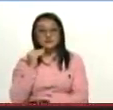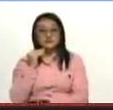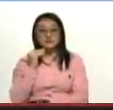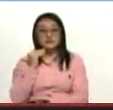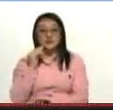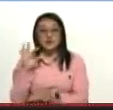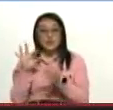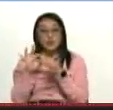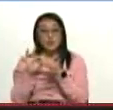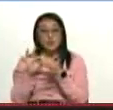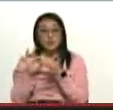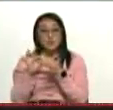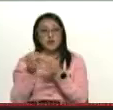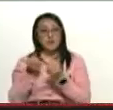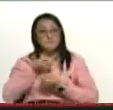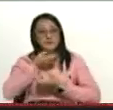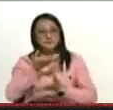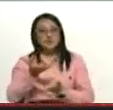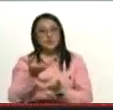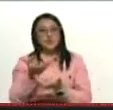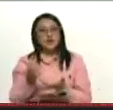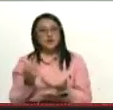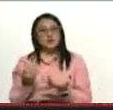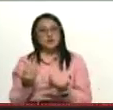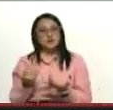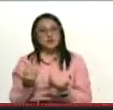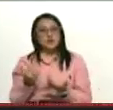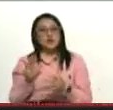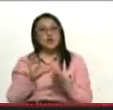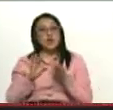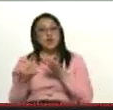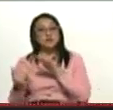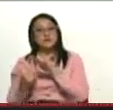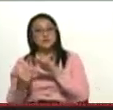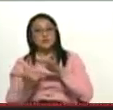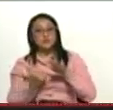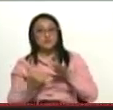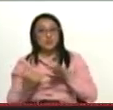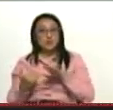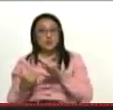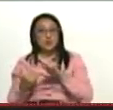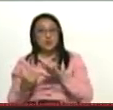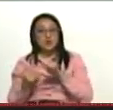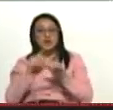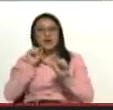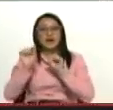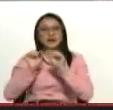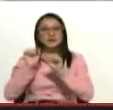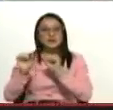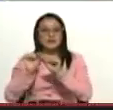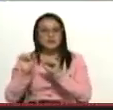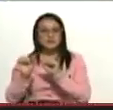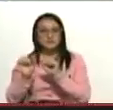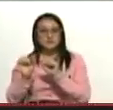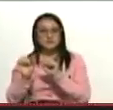a expresiones comunes con instituciones que son críticas